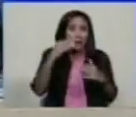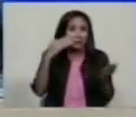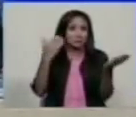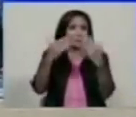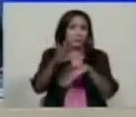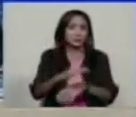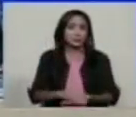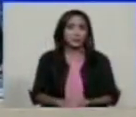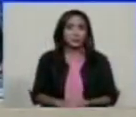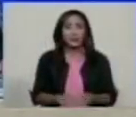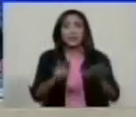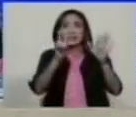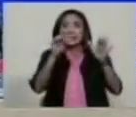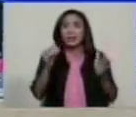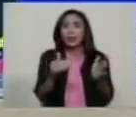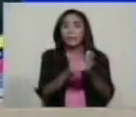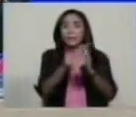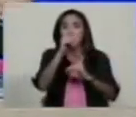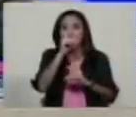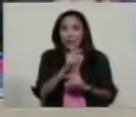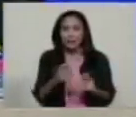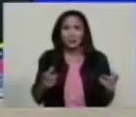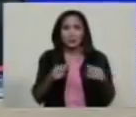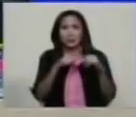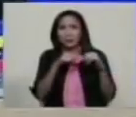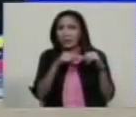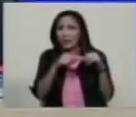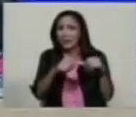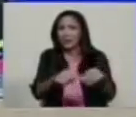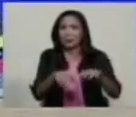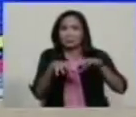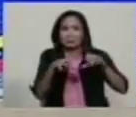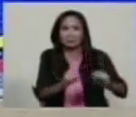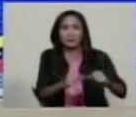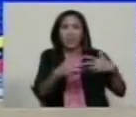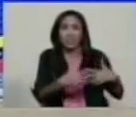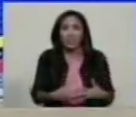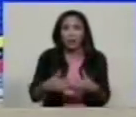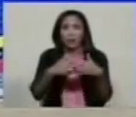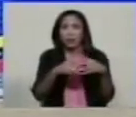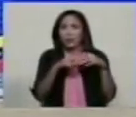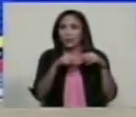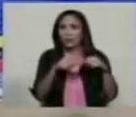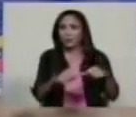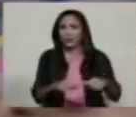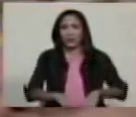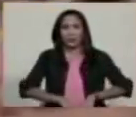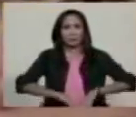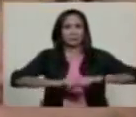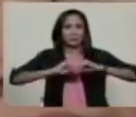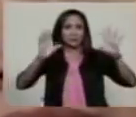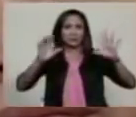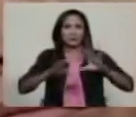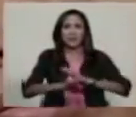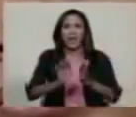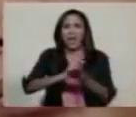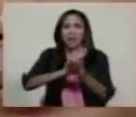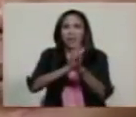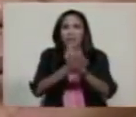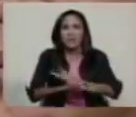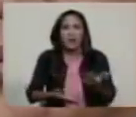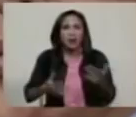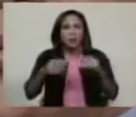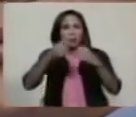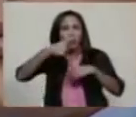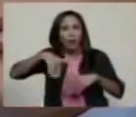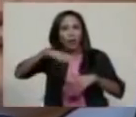7000 años de imperios e imperialismos y colonialismo no bastan, que han destrozado regiones enteras del planeta,